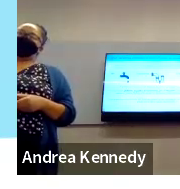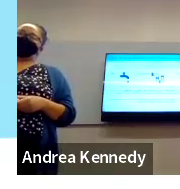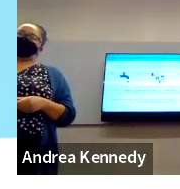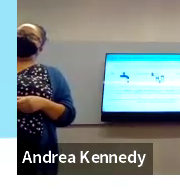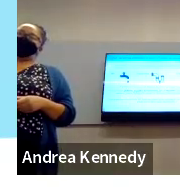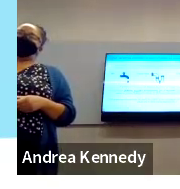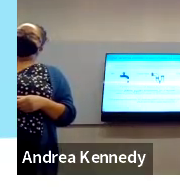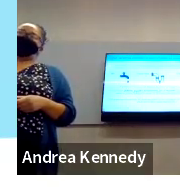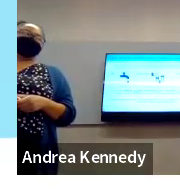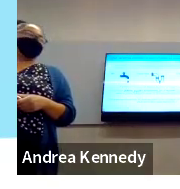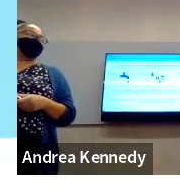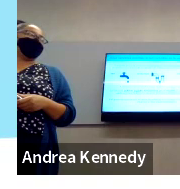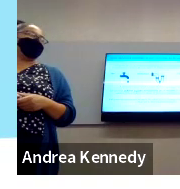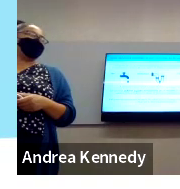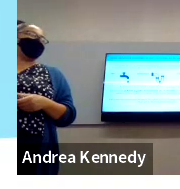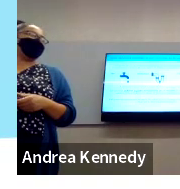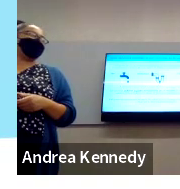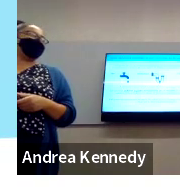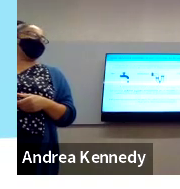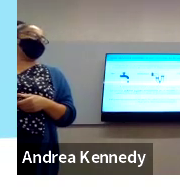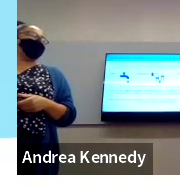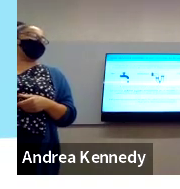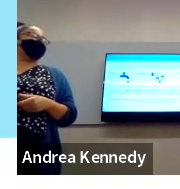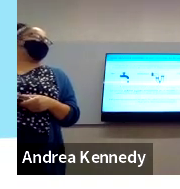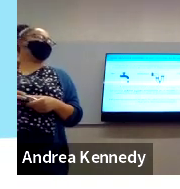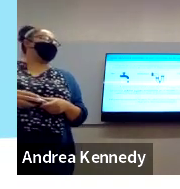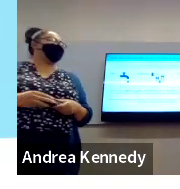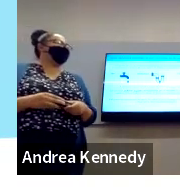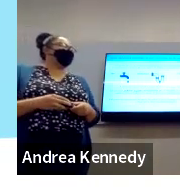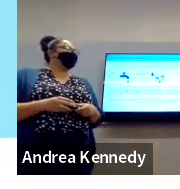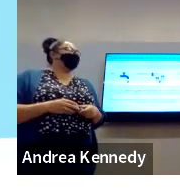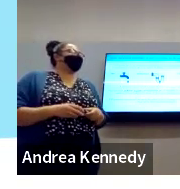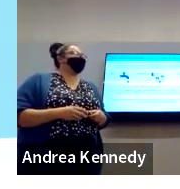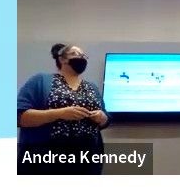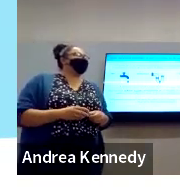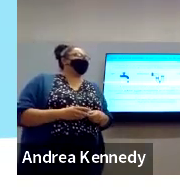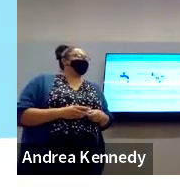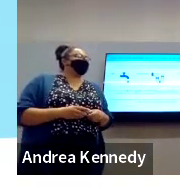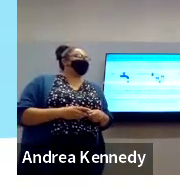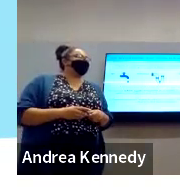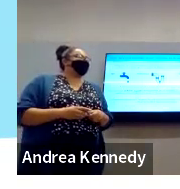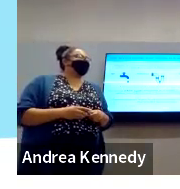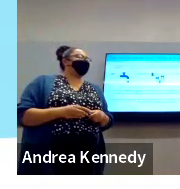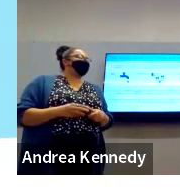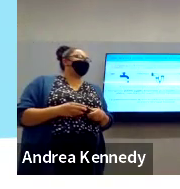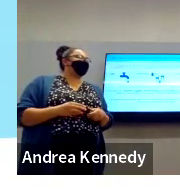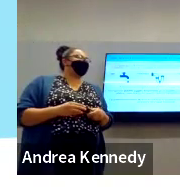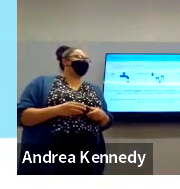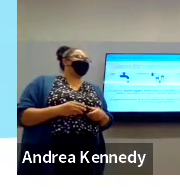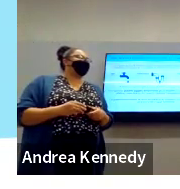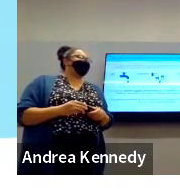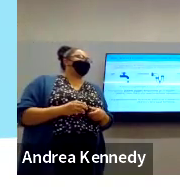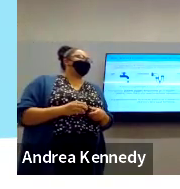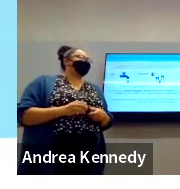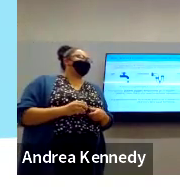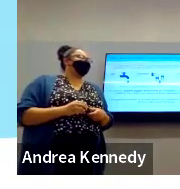acuerdo con los landlords, ¿verdad? Sí, pero también nosotros so the solution, are